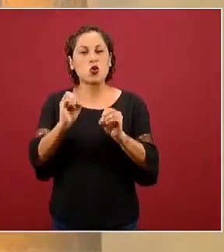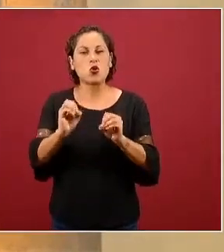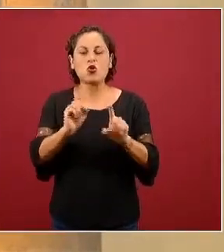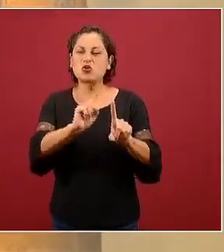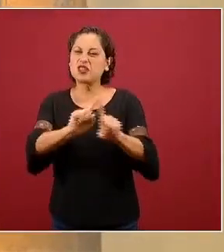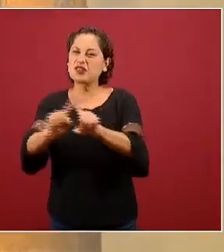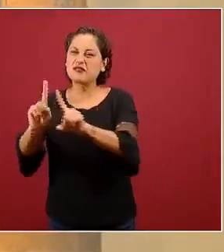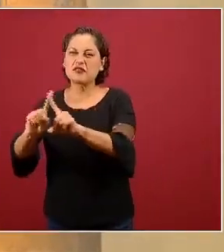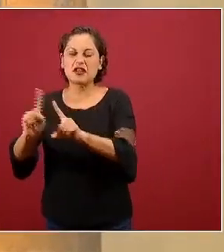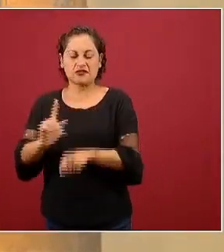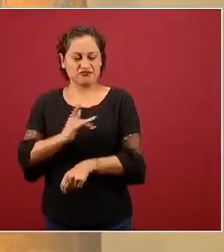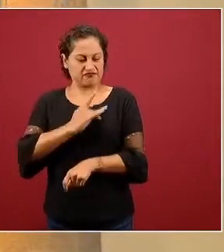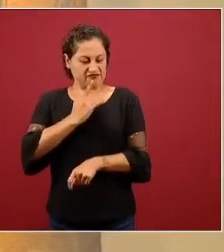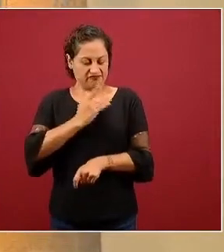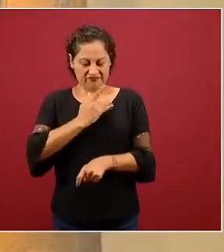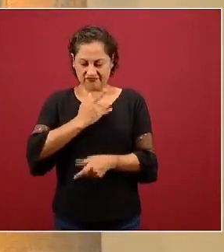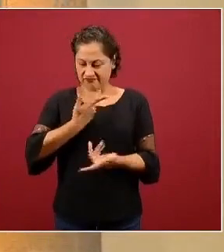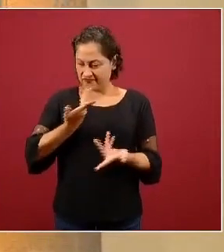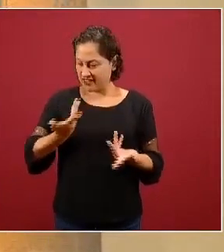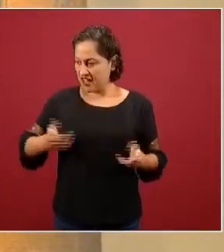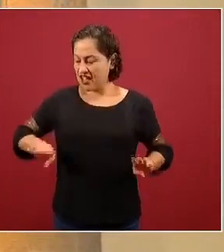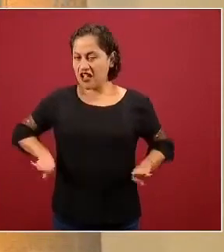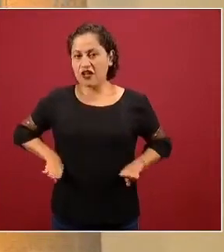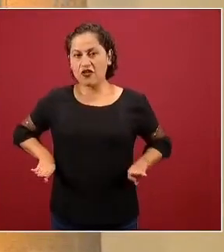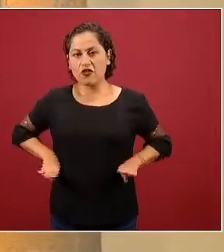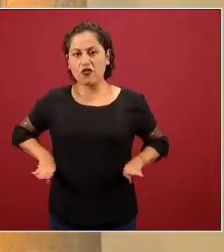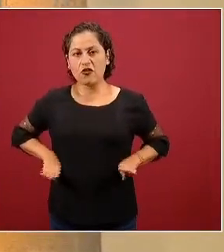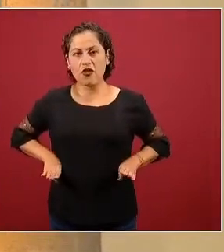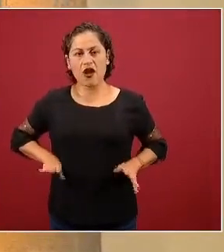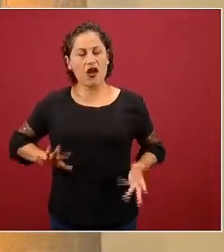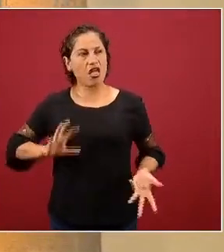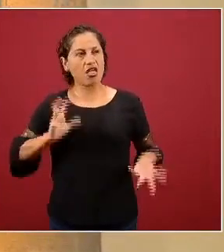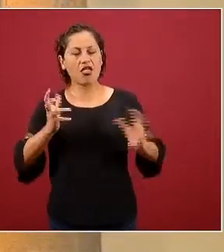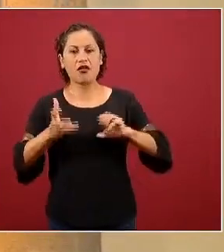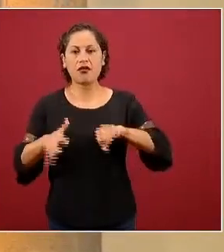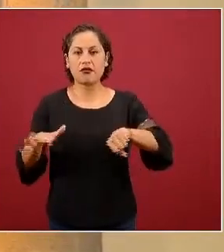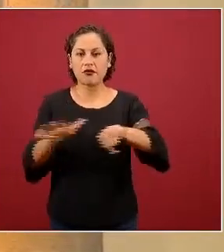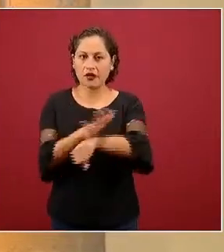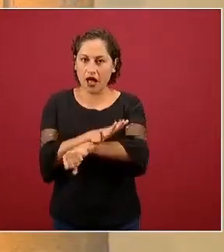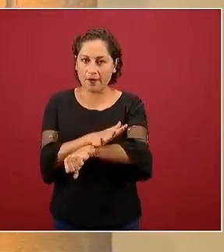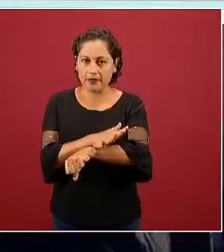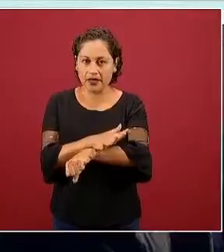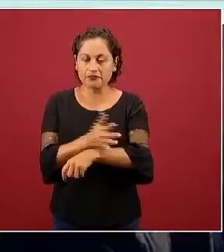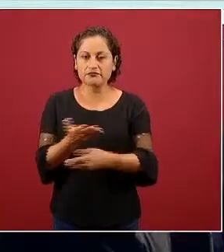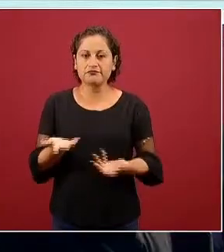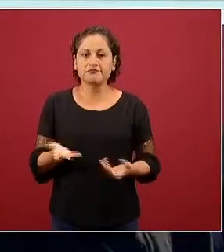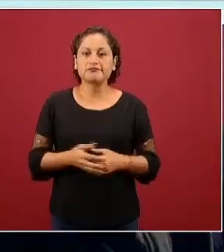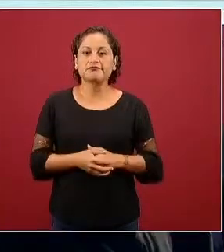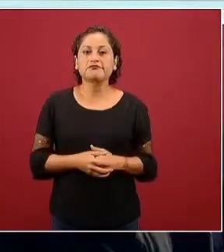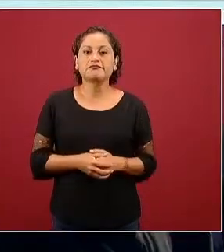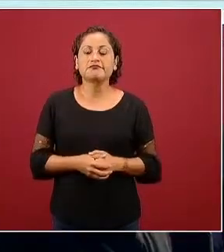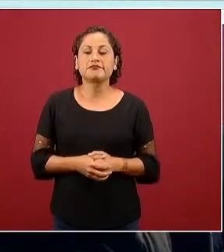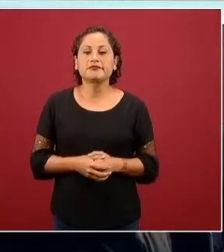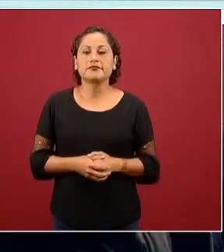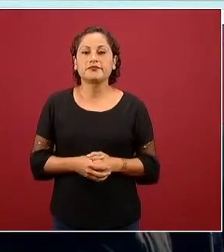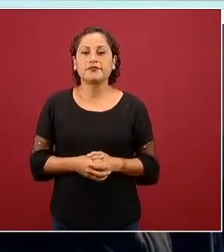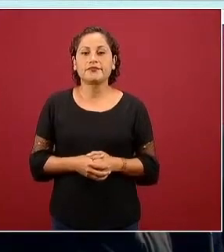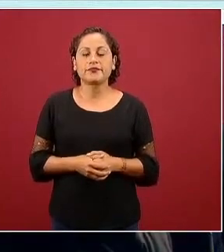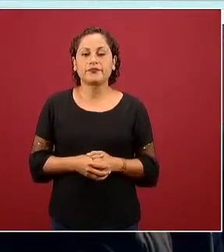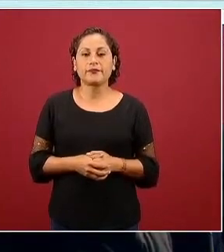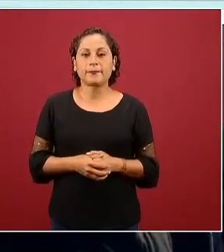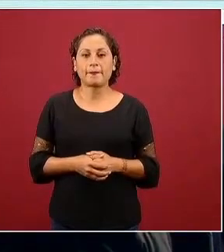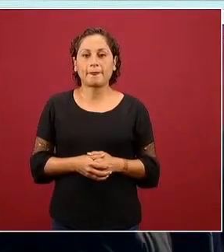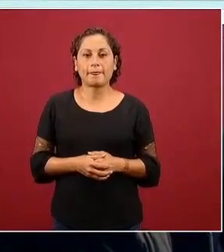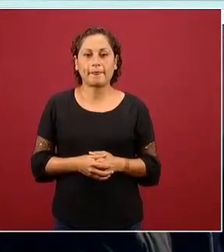de emociones o problemas conductuales importantes, sin llegar al sobrediagnóstico de todo.